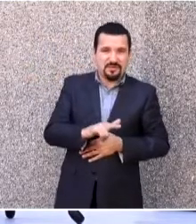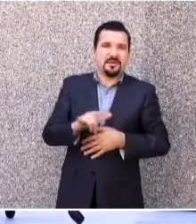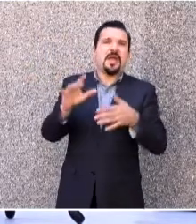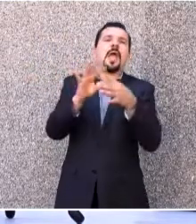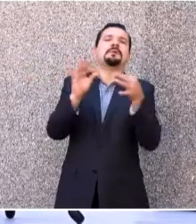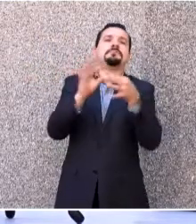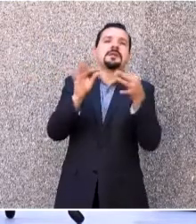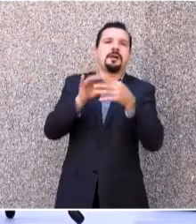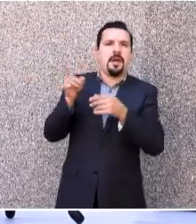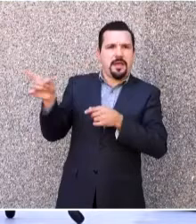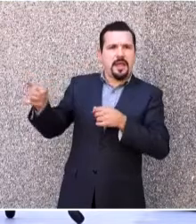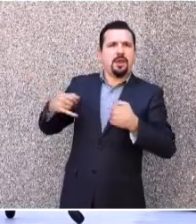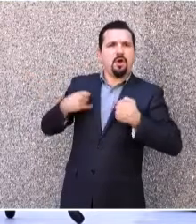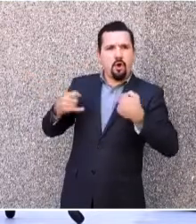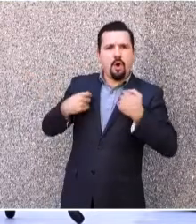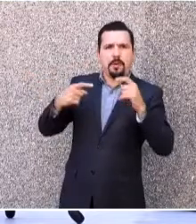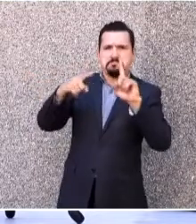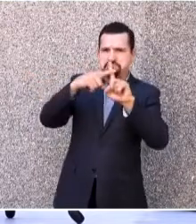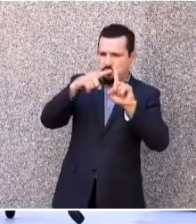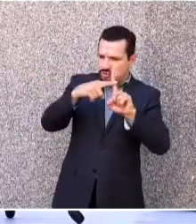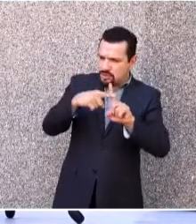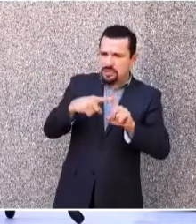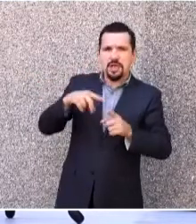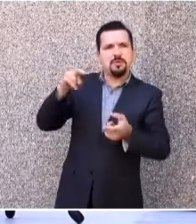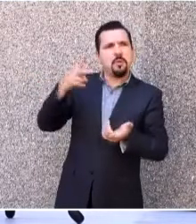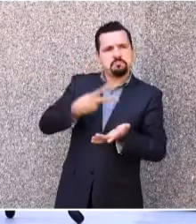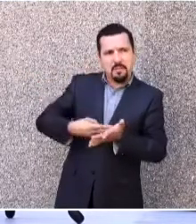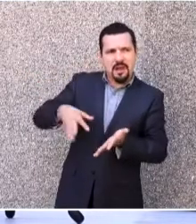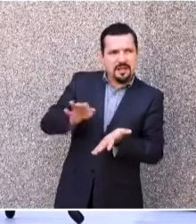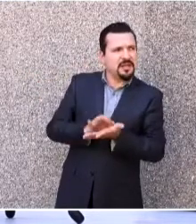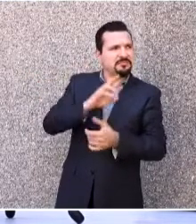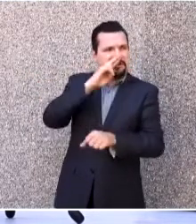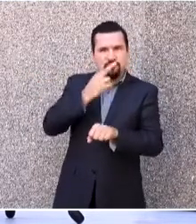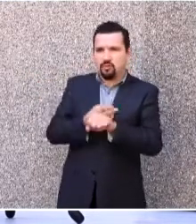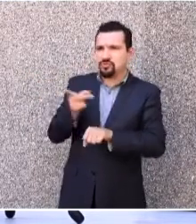de una actitud muy valiente y muy responsable,